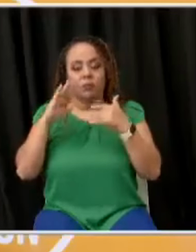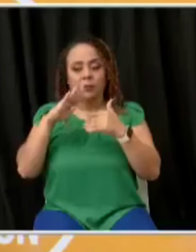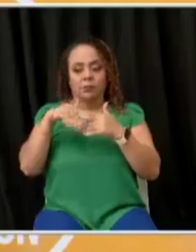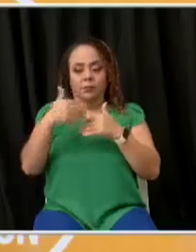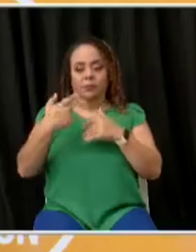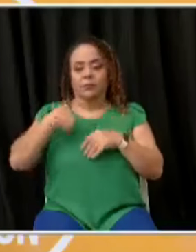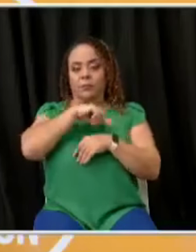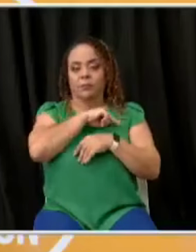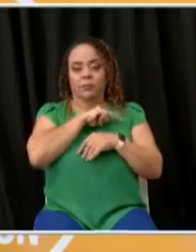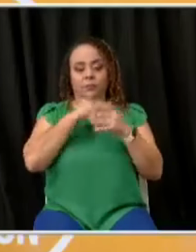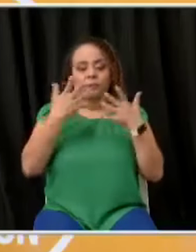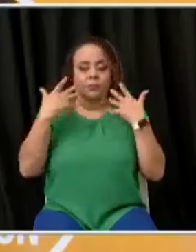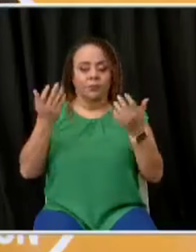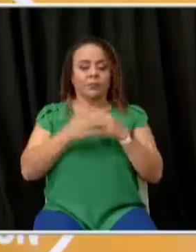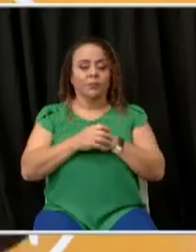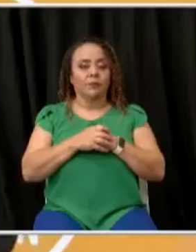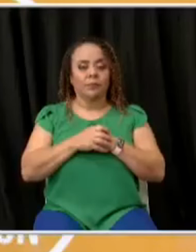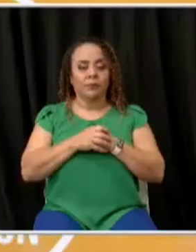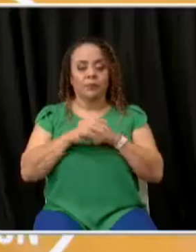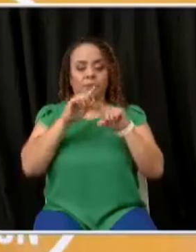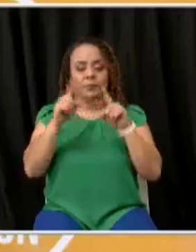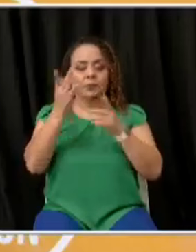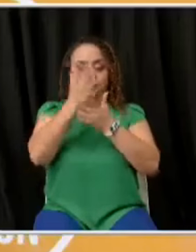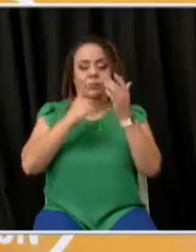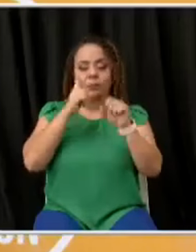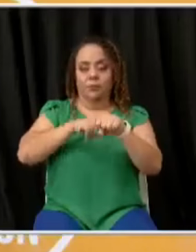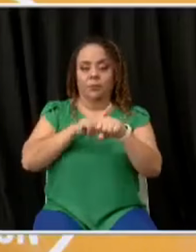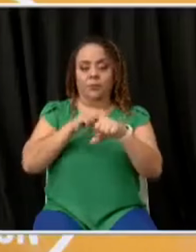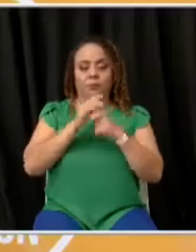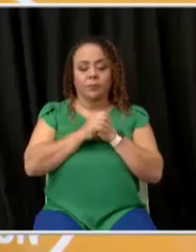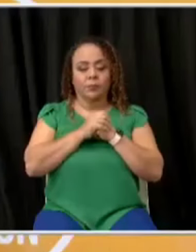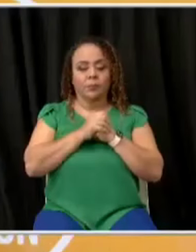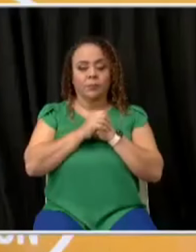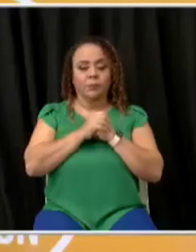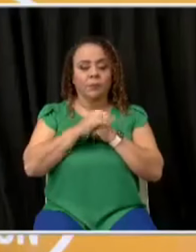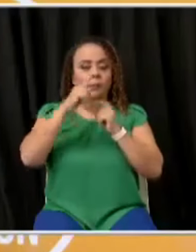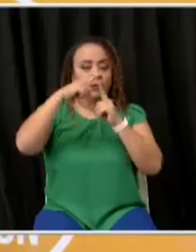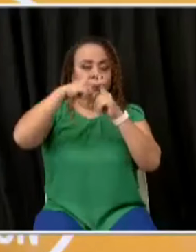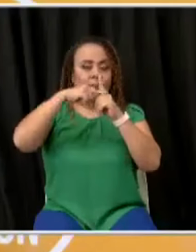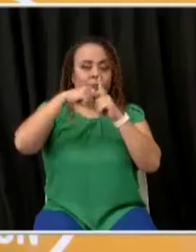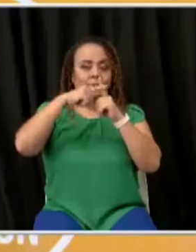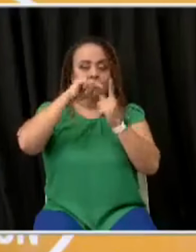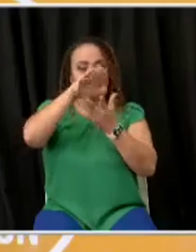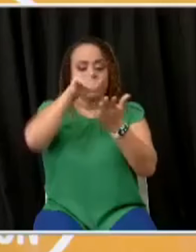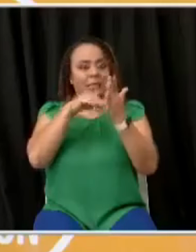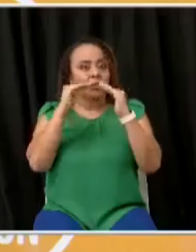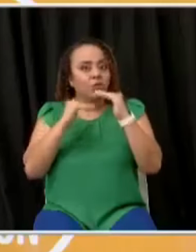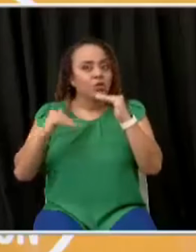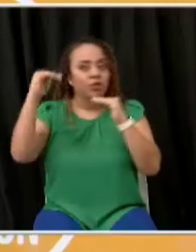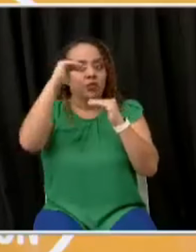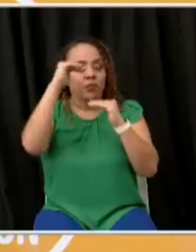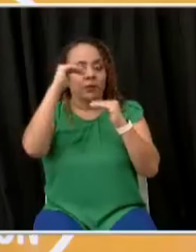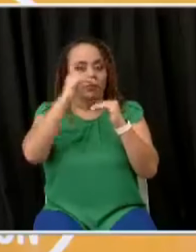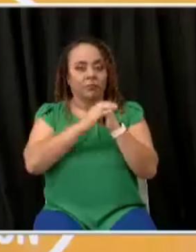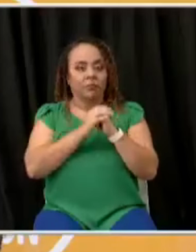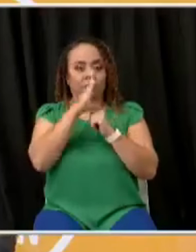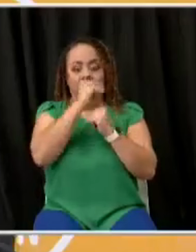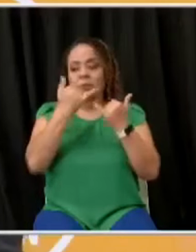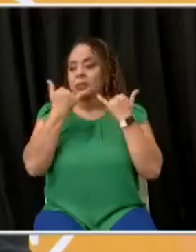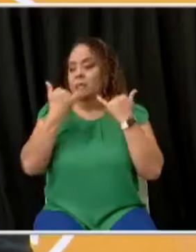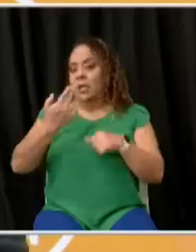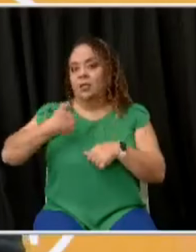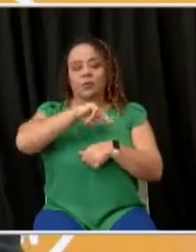en un ambiente caliente. Pero llega un momento en que la temperatura central sube más de eso, donde ya no